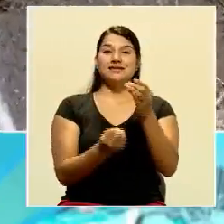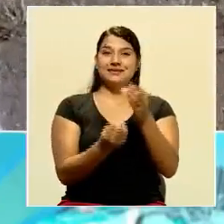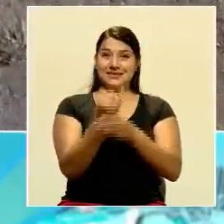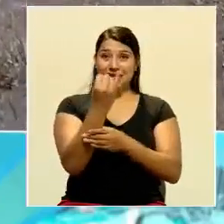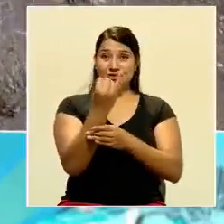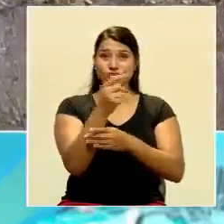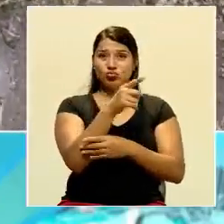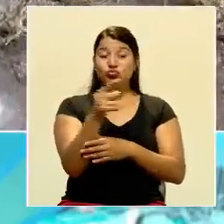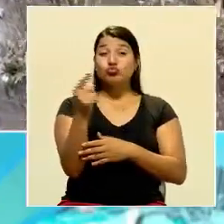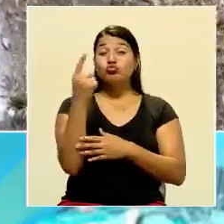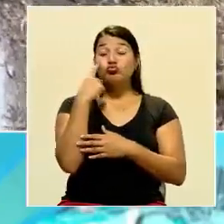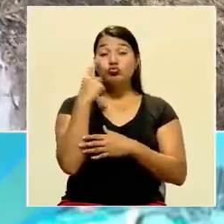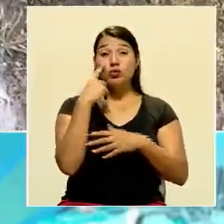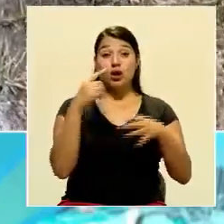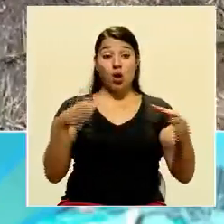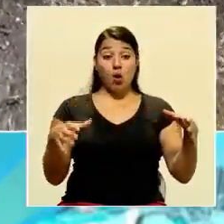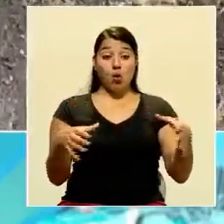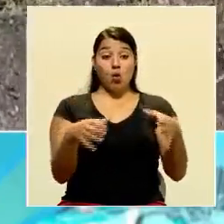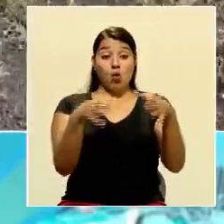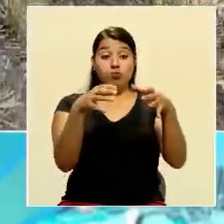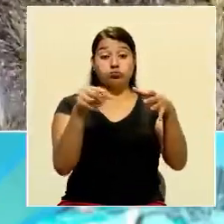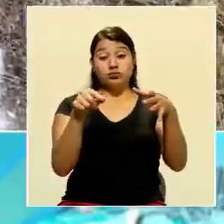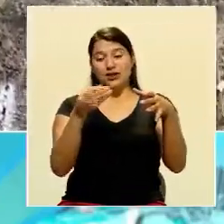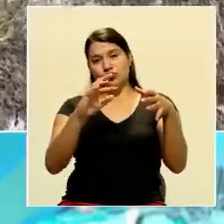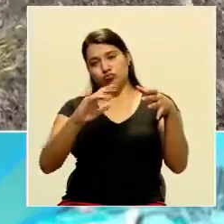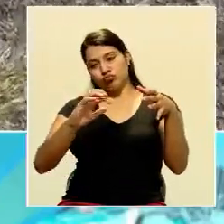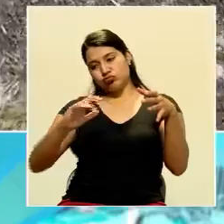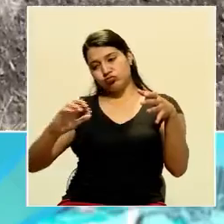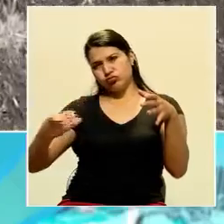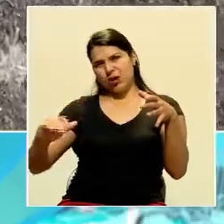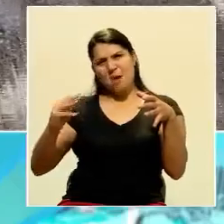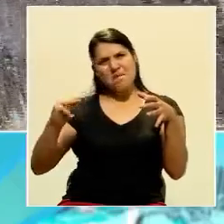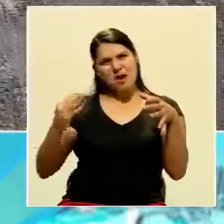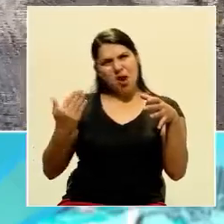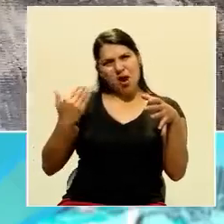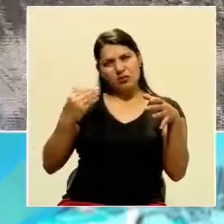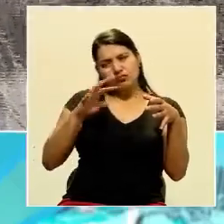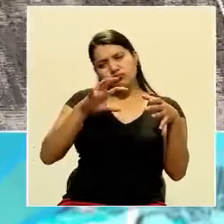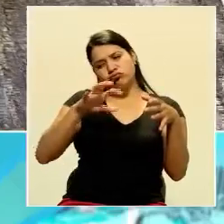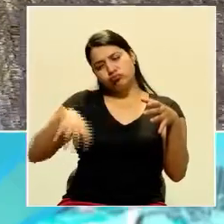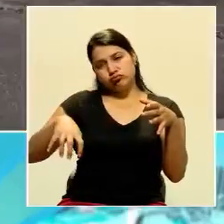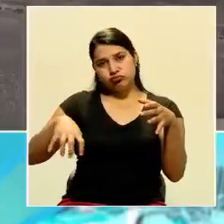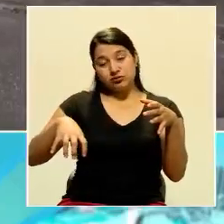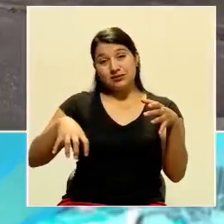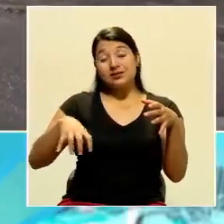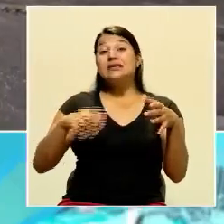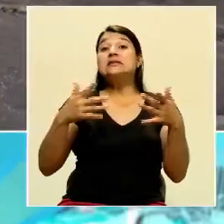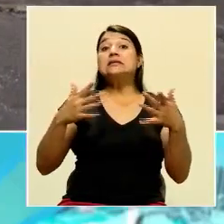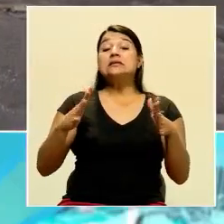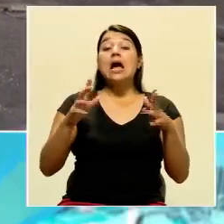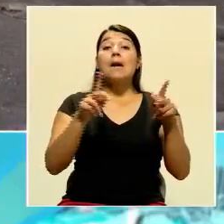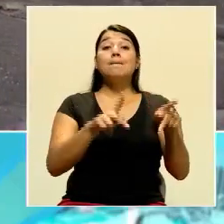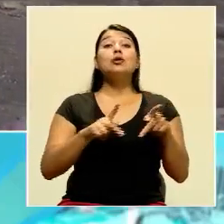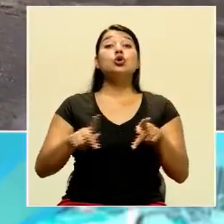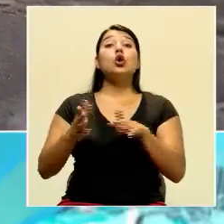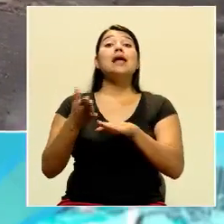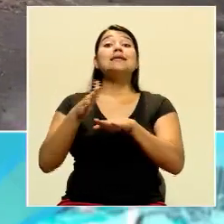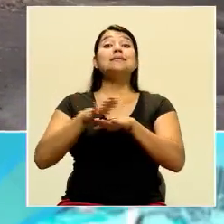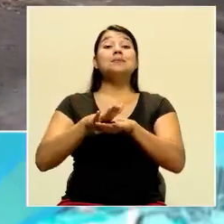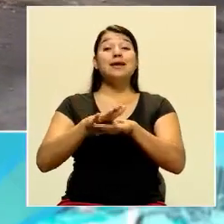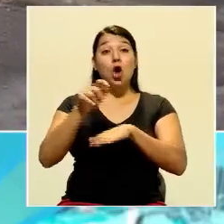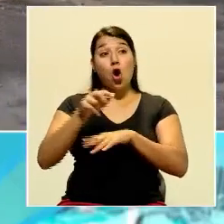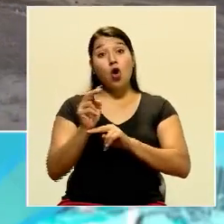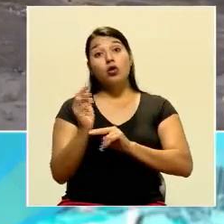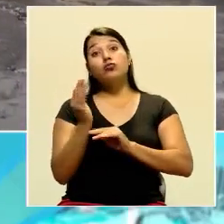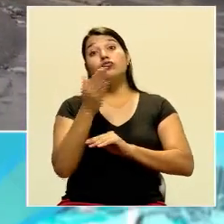oeste que se desplazó, que colapsó el miércoles anterior en horas de la madrugada. Ya los expertos fueron el día de